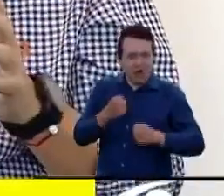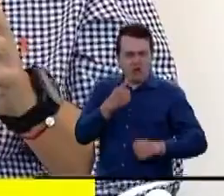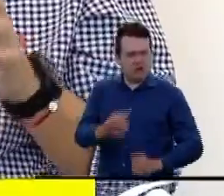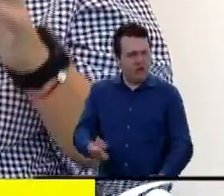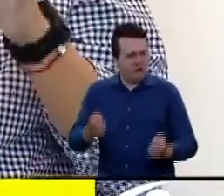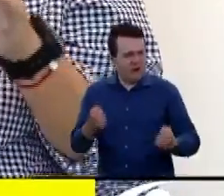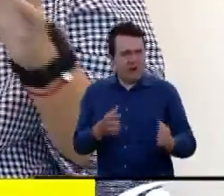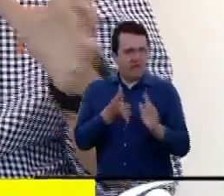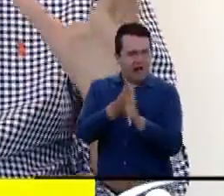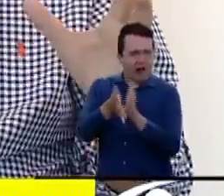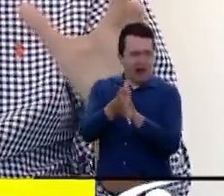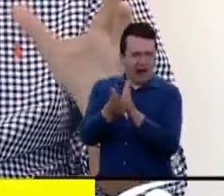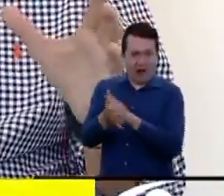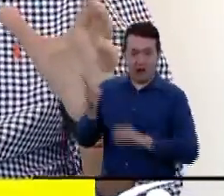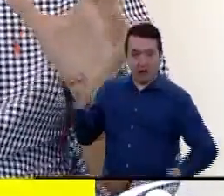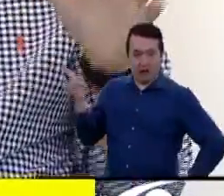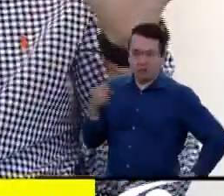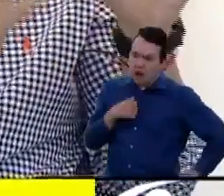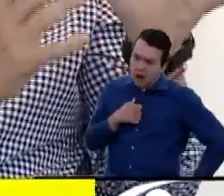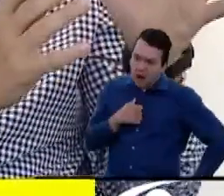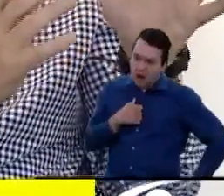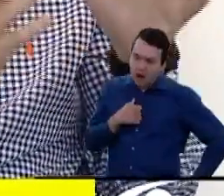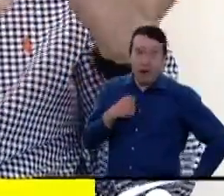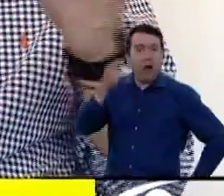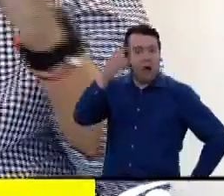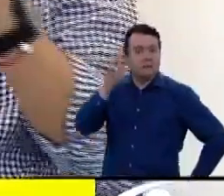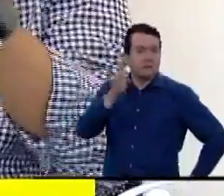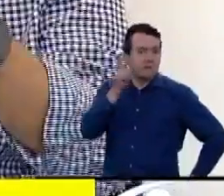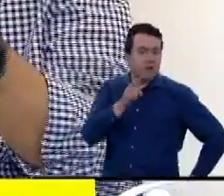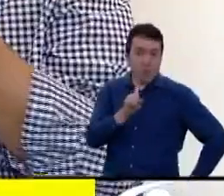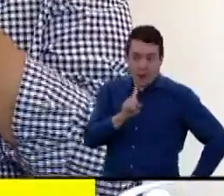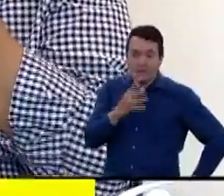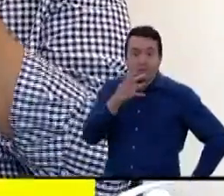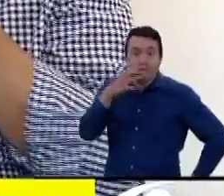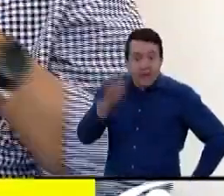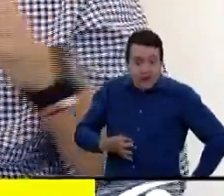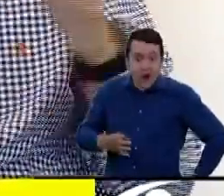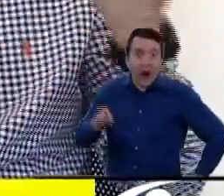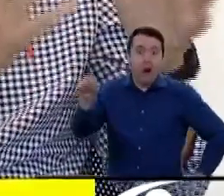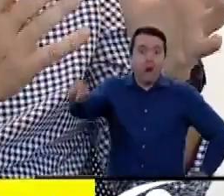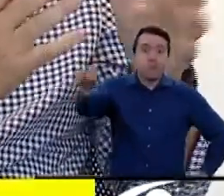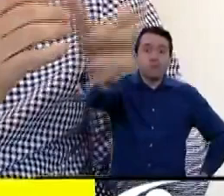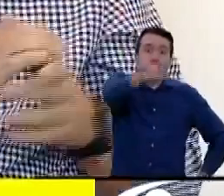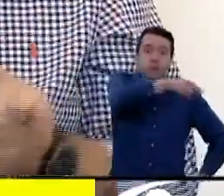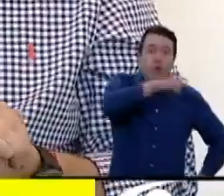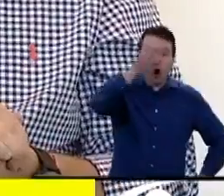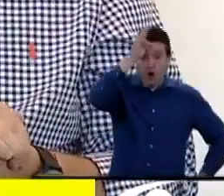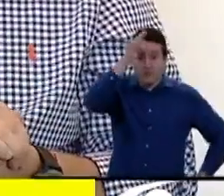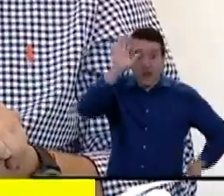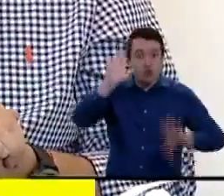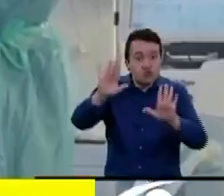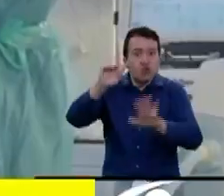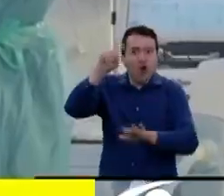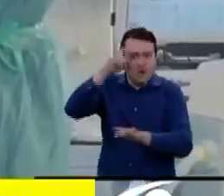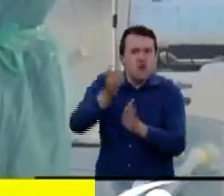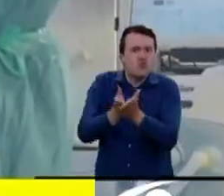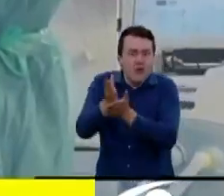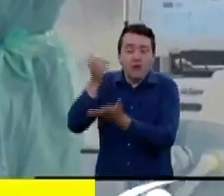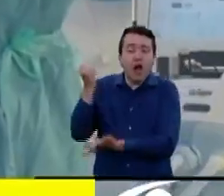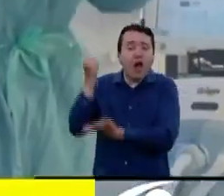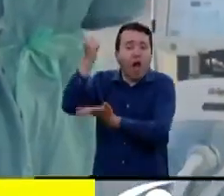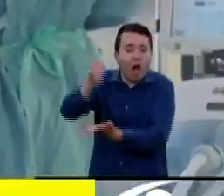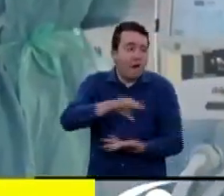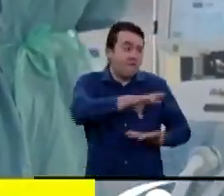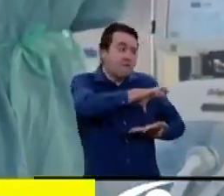vehemencia, parecería puro cuento, pero no. A los hospitales públicos del país lo siguen robando.